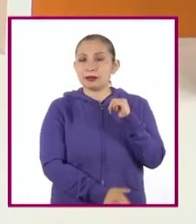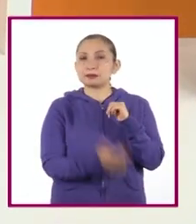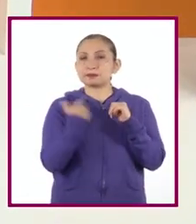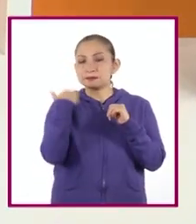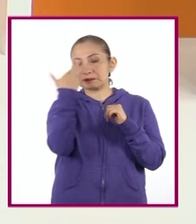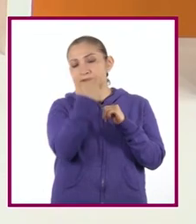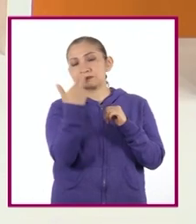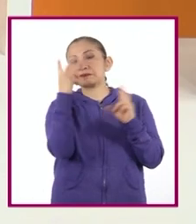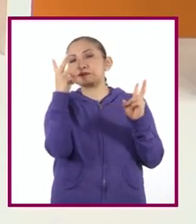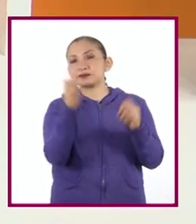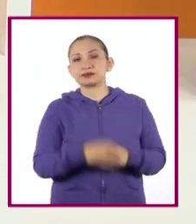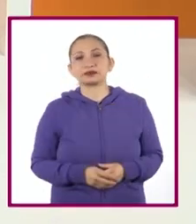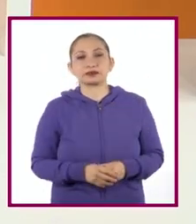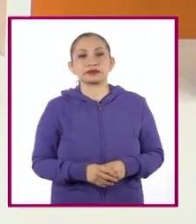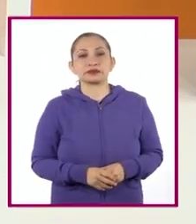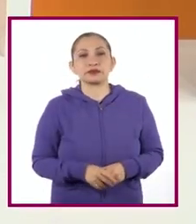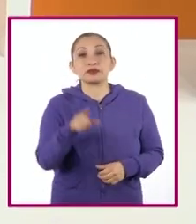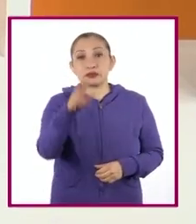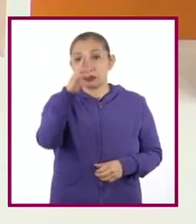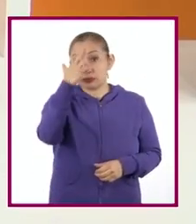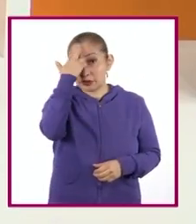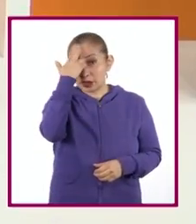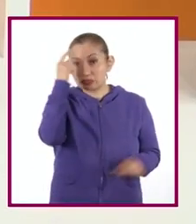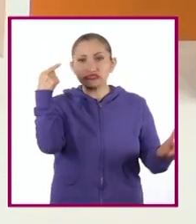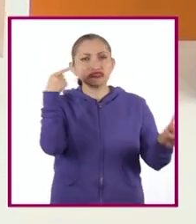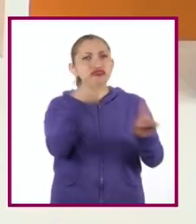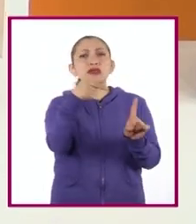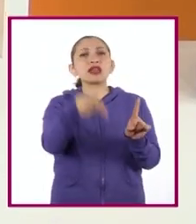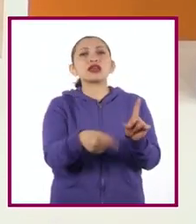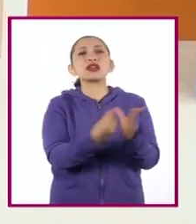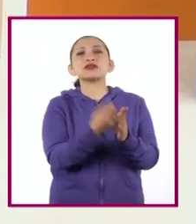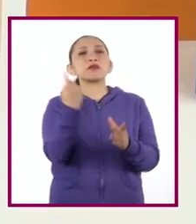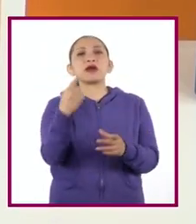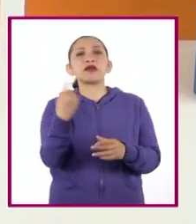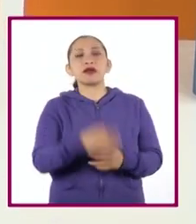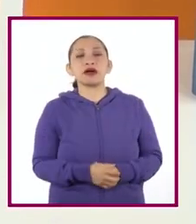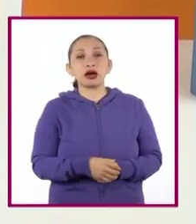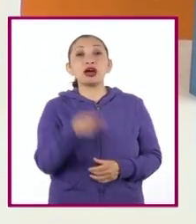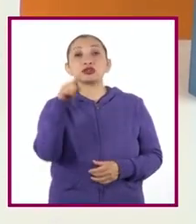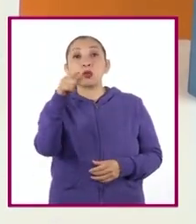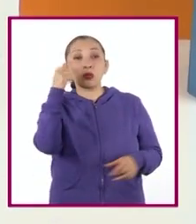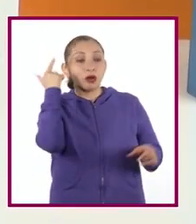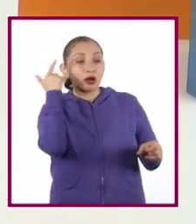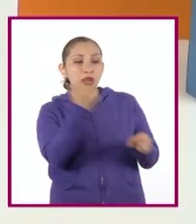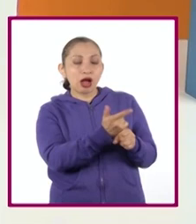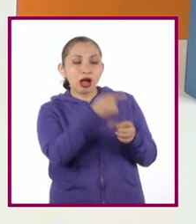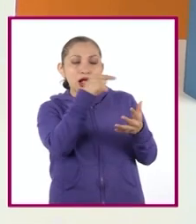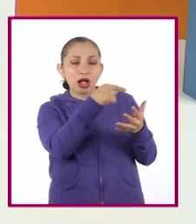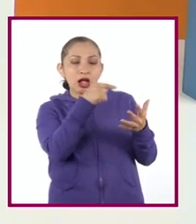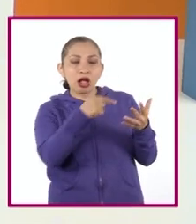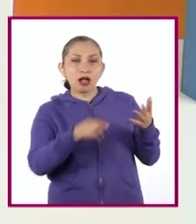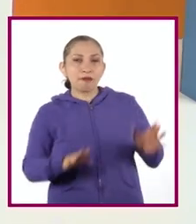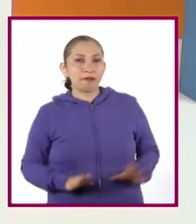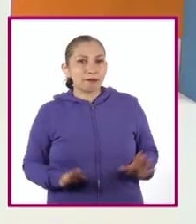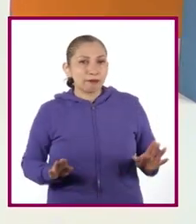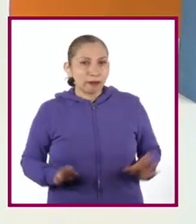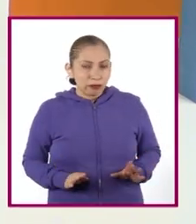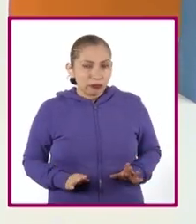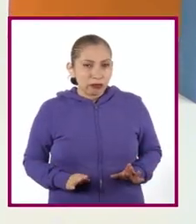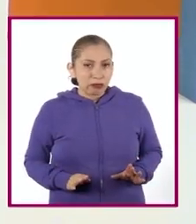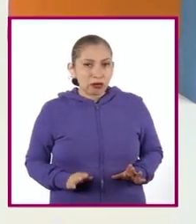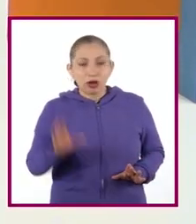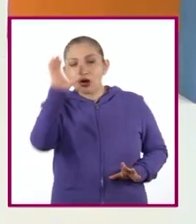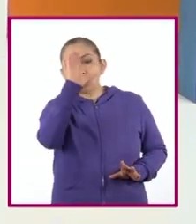de revisar el tema. ¿Recuerdan que el propósito de la sesión fue identificar las características de